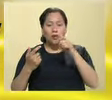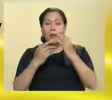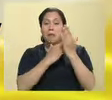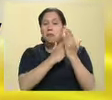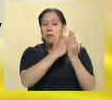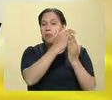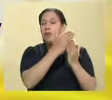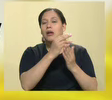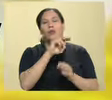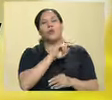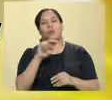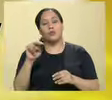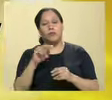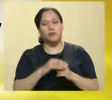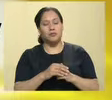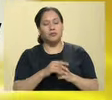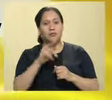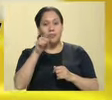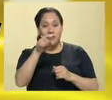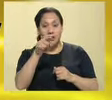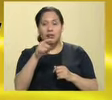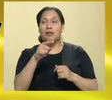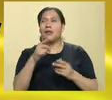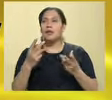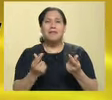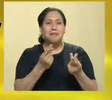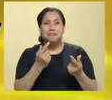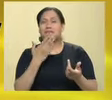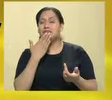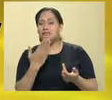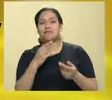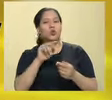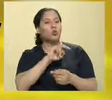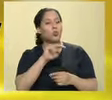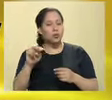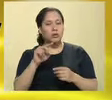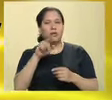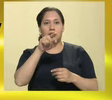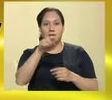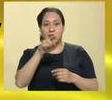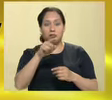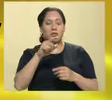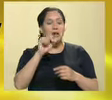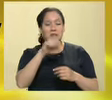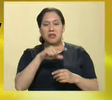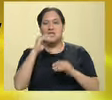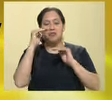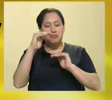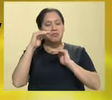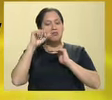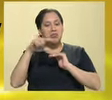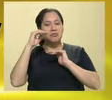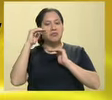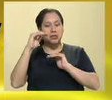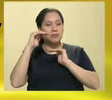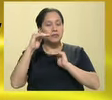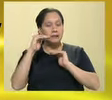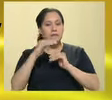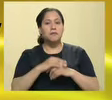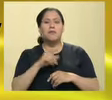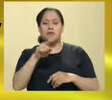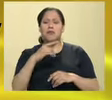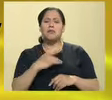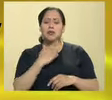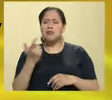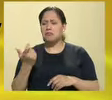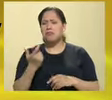crecer. Nunca vas a salir de ahí, nunca vas a pasar de ese nivel, nunca, pero como estás